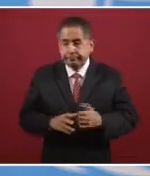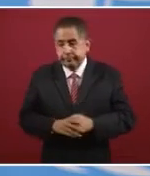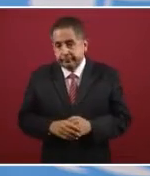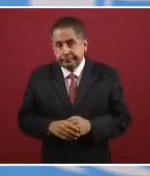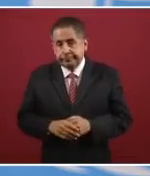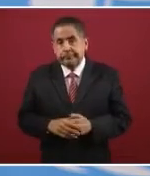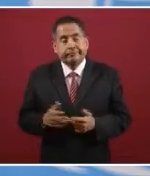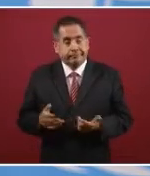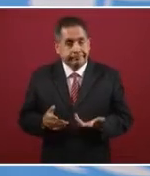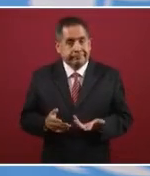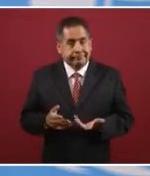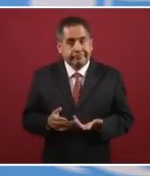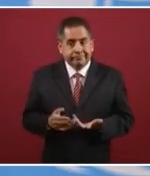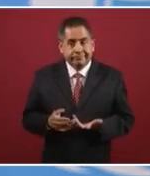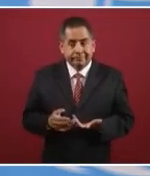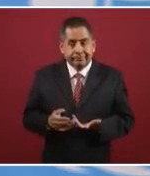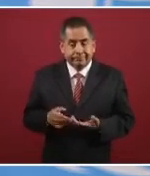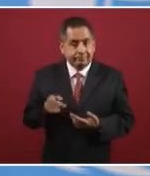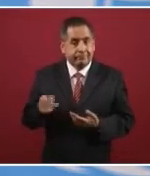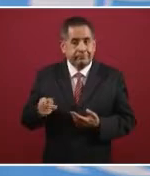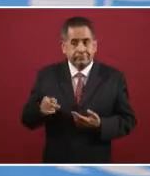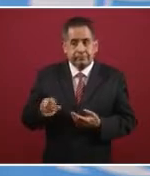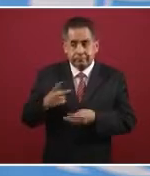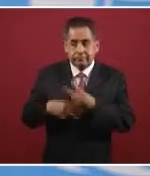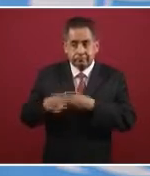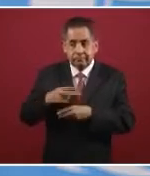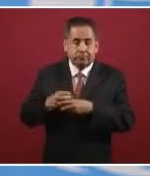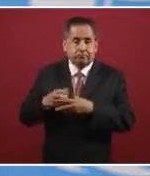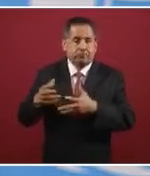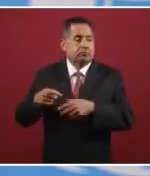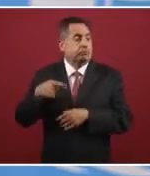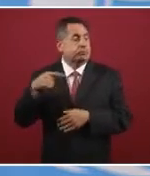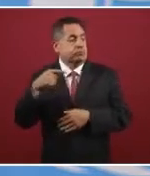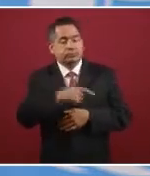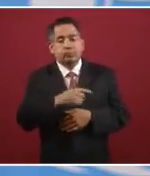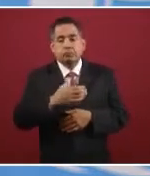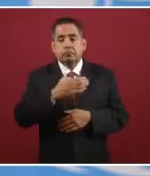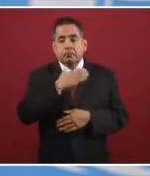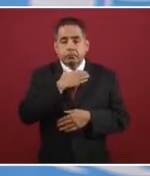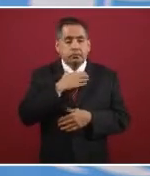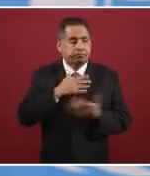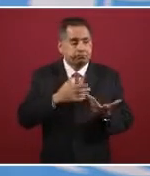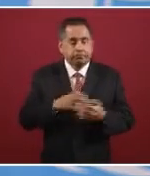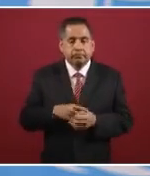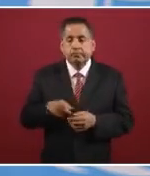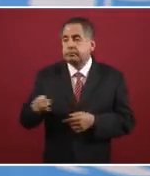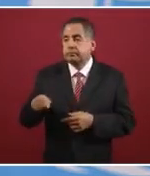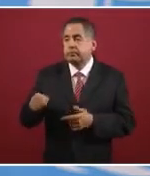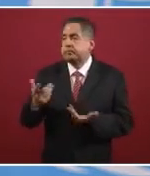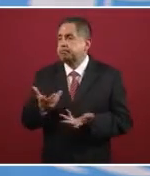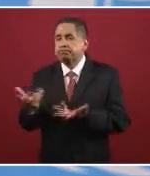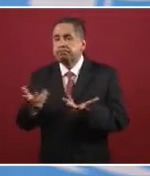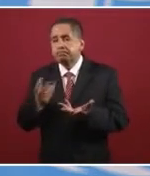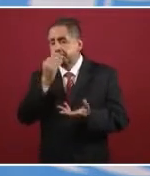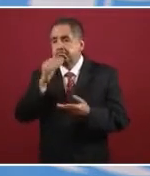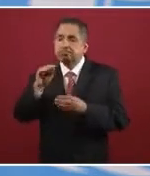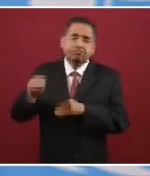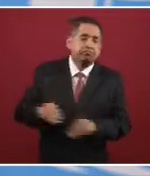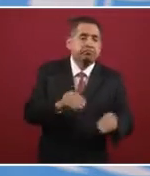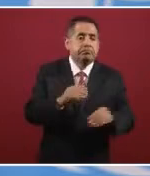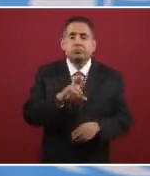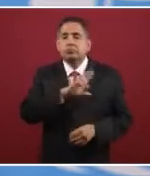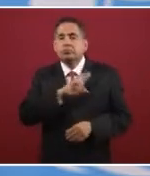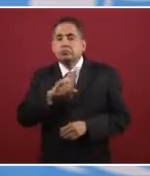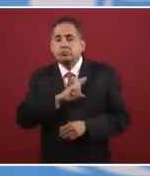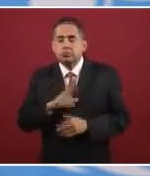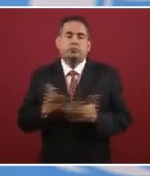creció de esta manera la matrícula en escuelas privadas. Pero llegó